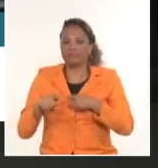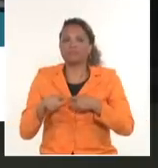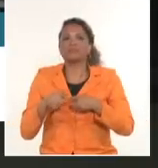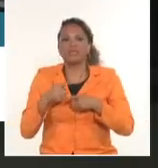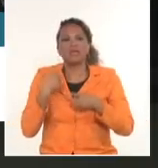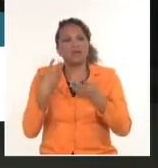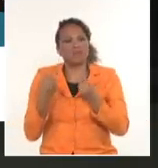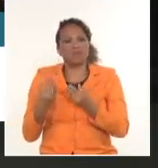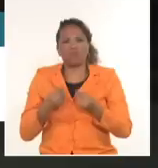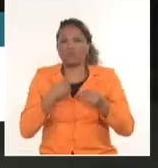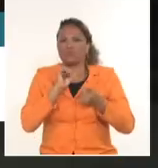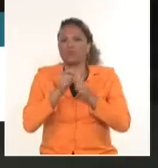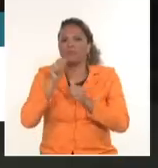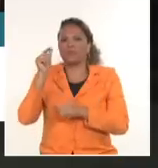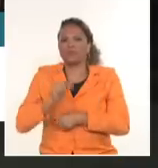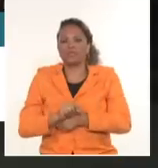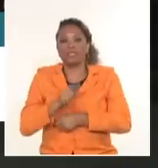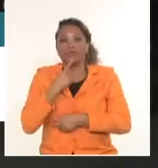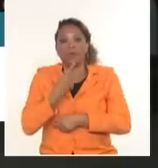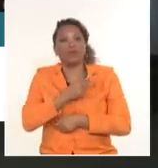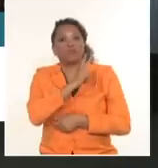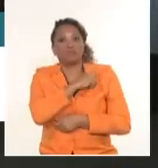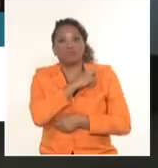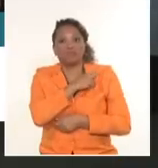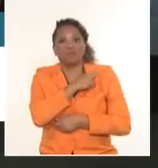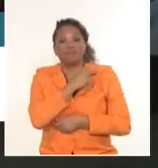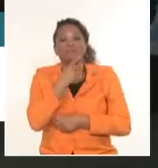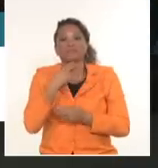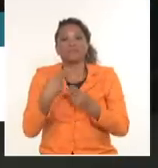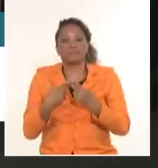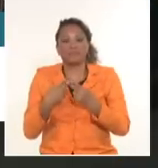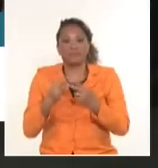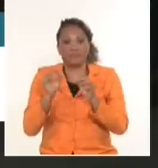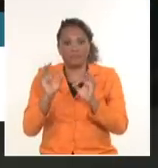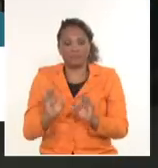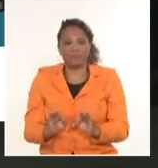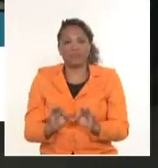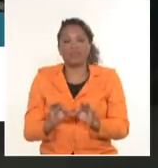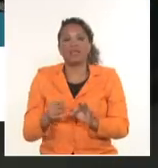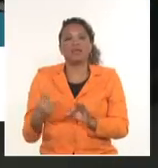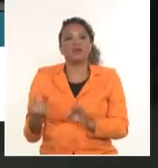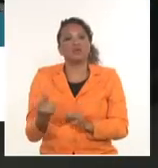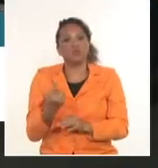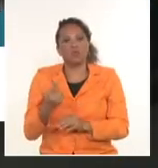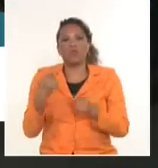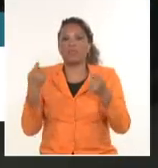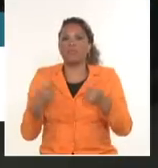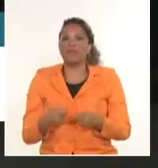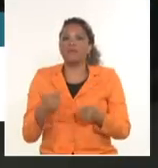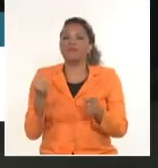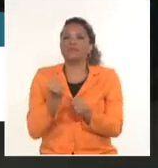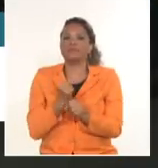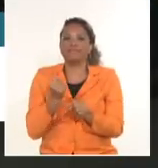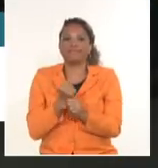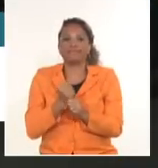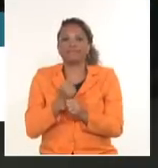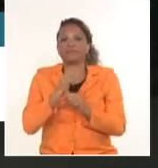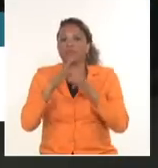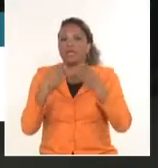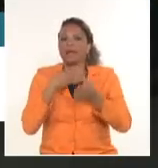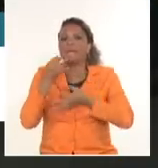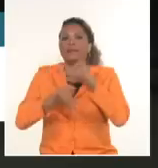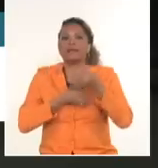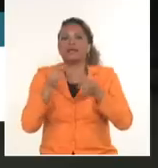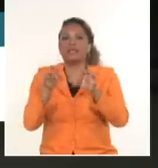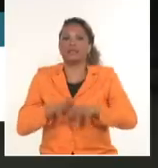supuesto que ya las autoridades competentes pues tendrán que hacer sus lecturas de lo que sucedió y lo que